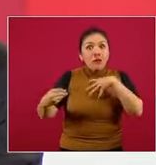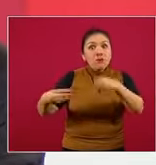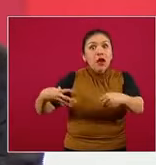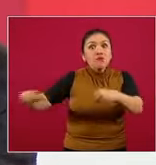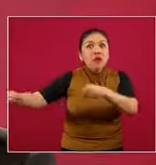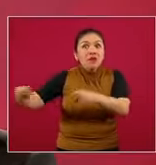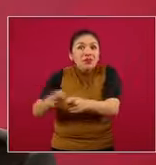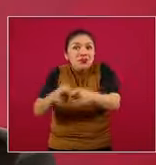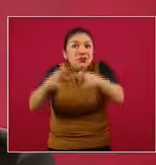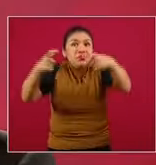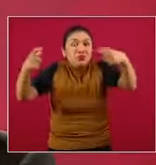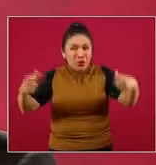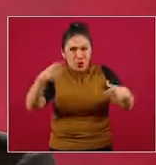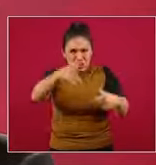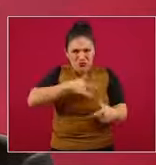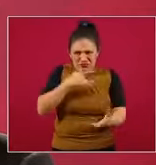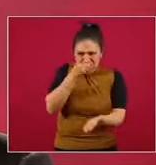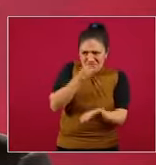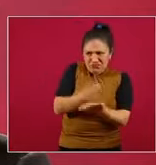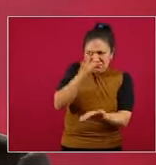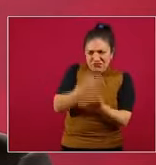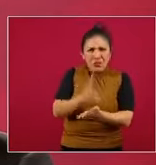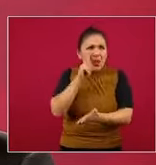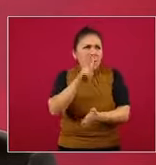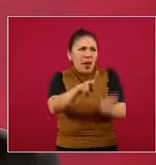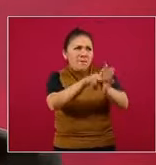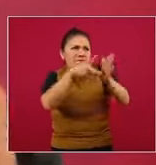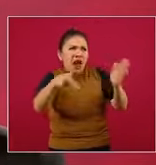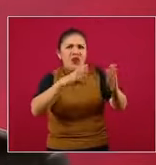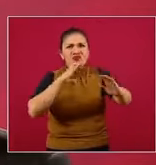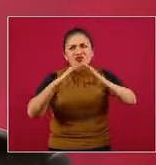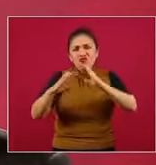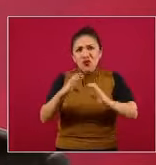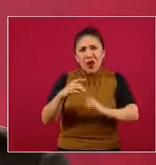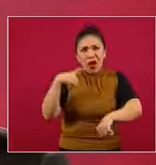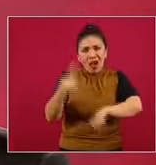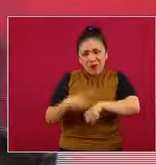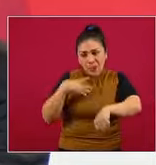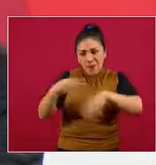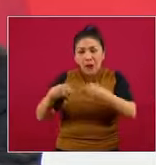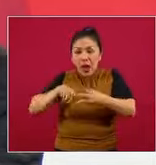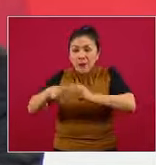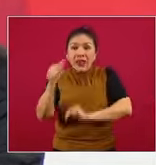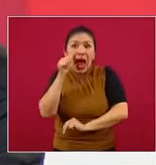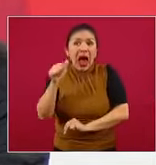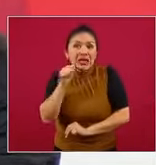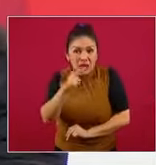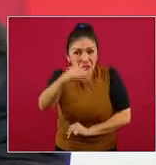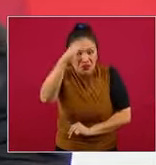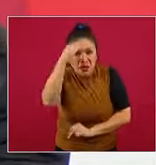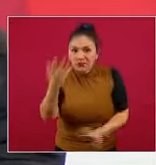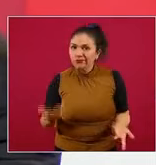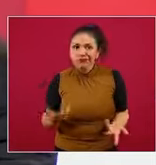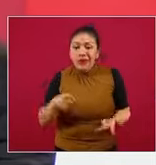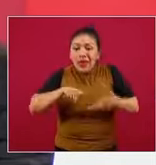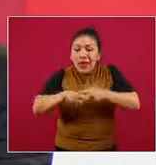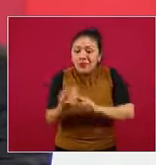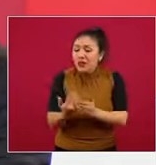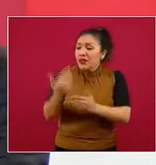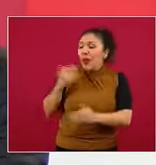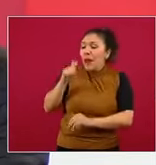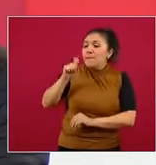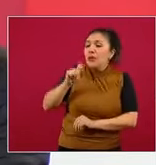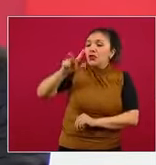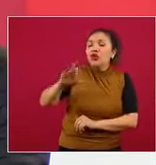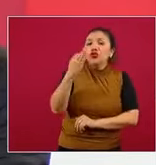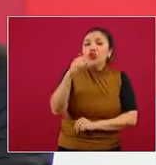no ustedes identifiquen en sus medios de comunicación como que la epidemia empezó ayer. La epidemia empezó el 28 de febrero